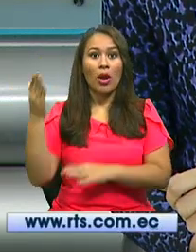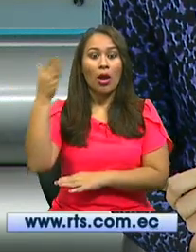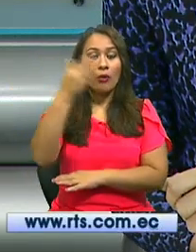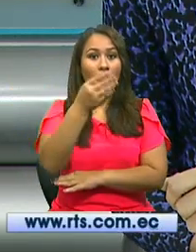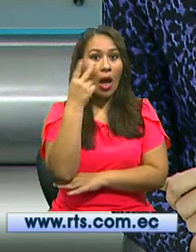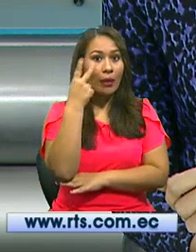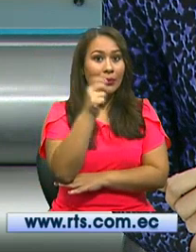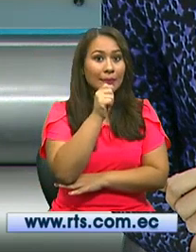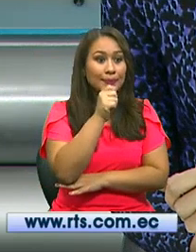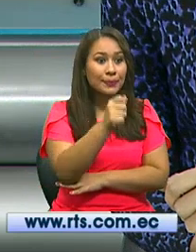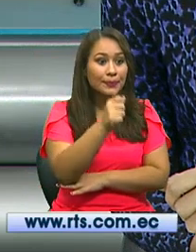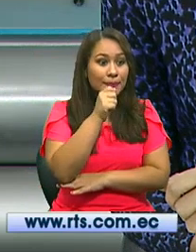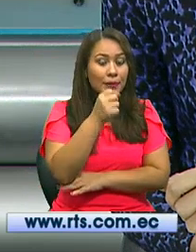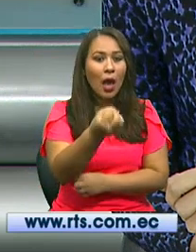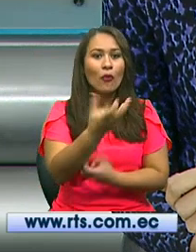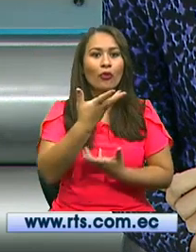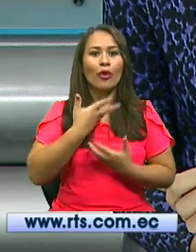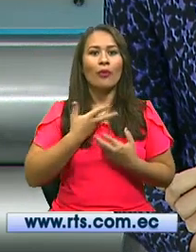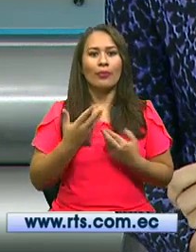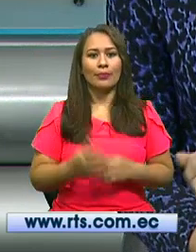nos brinda el siguiente informe.